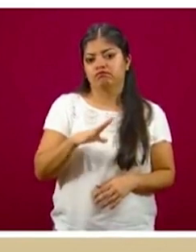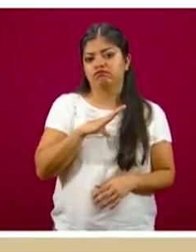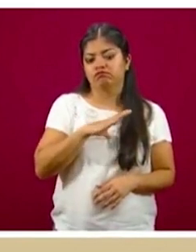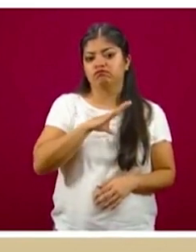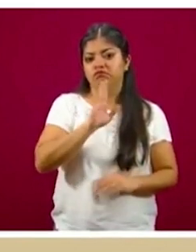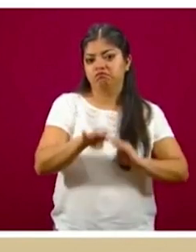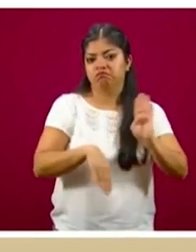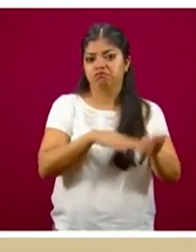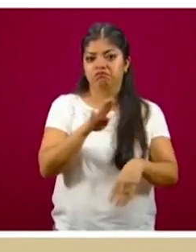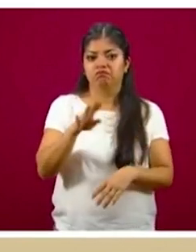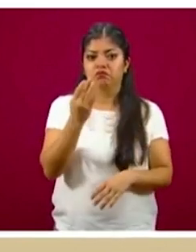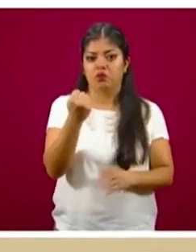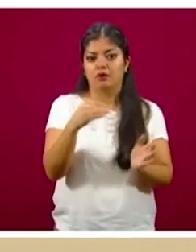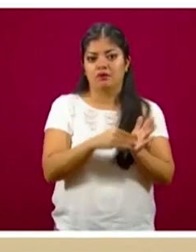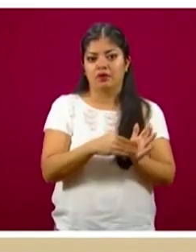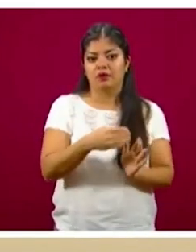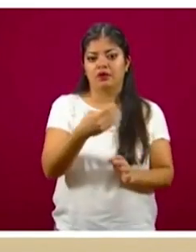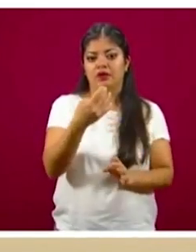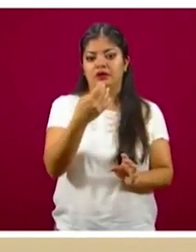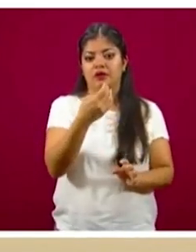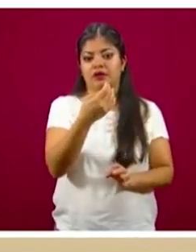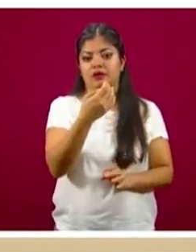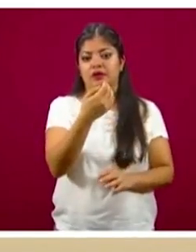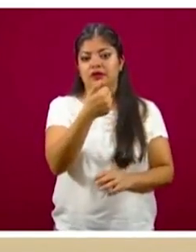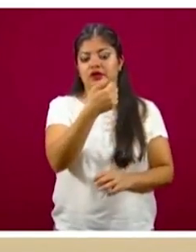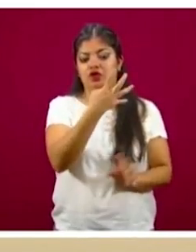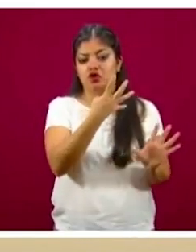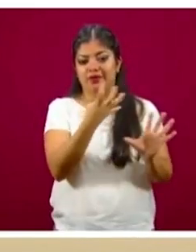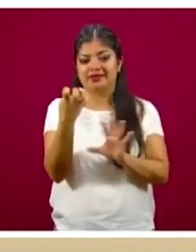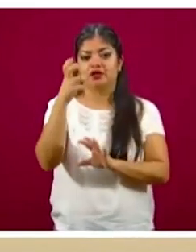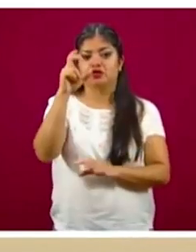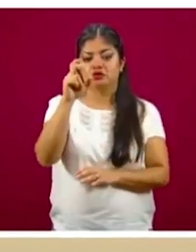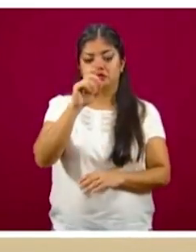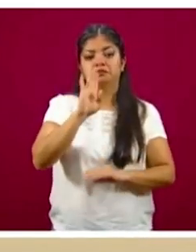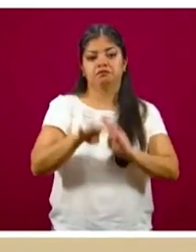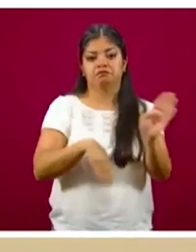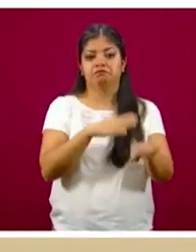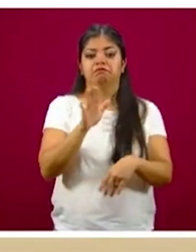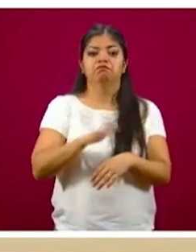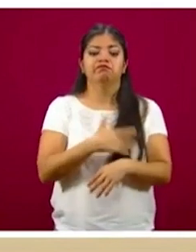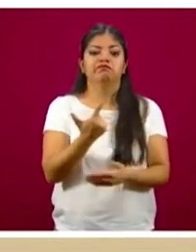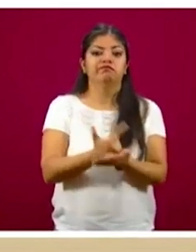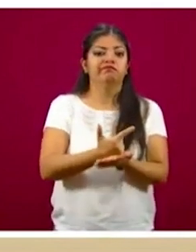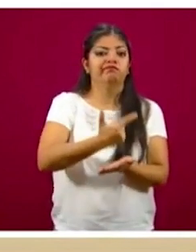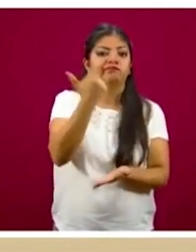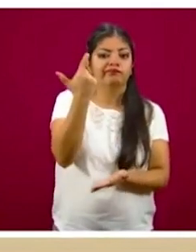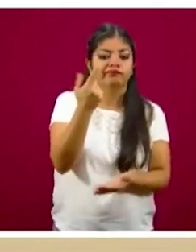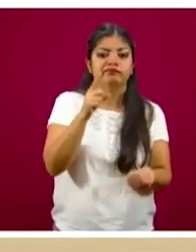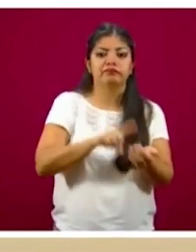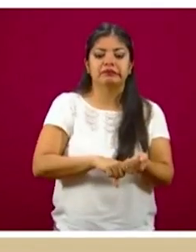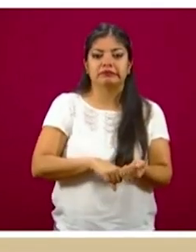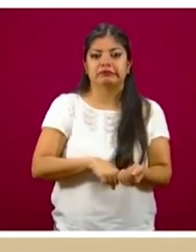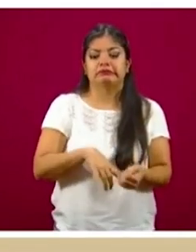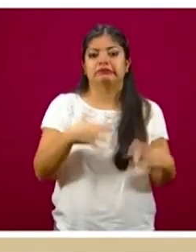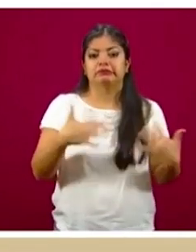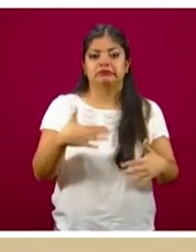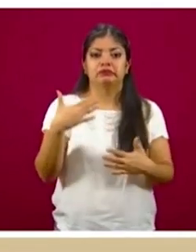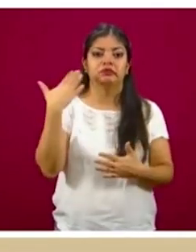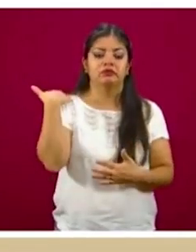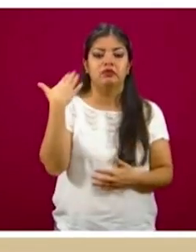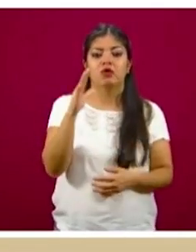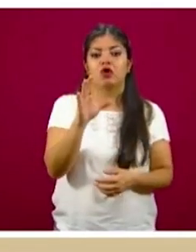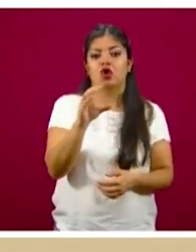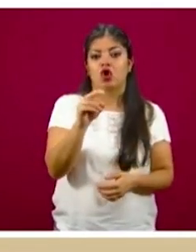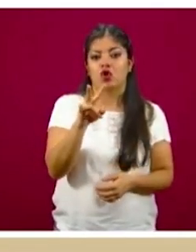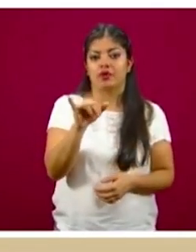nueve mil novecientos treinta personas han perdido la vida por las complicaciones y la forma grave de kobe